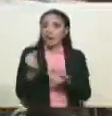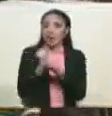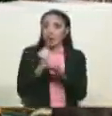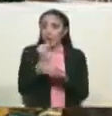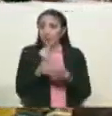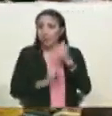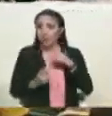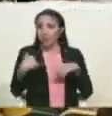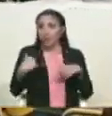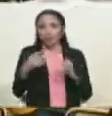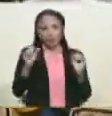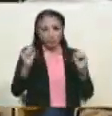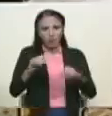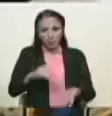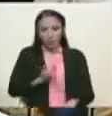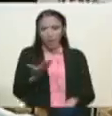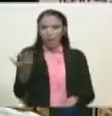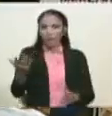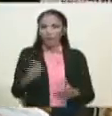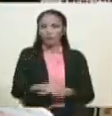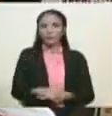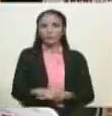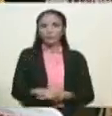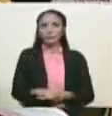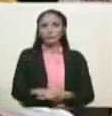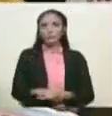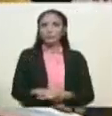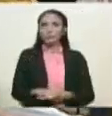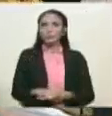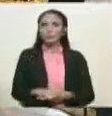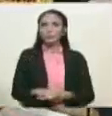individual, hasta individual.